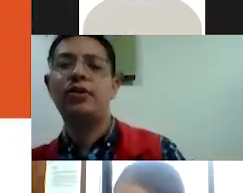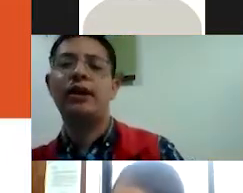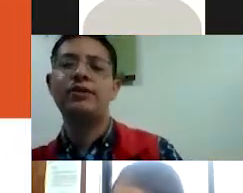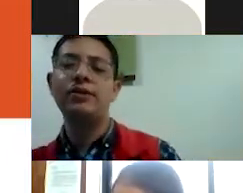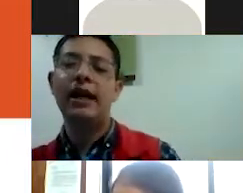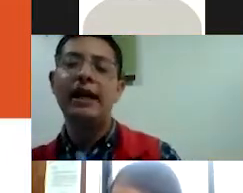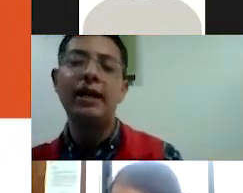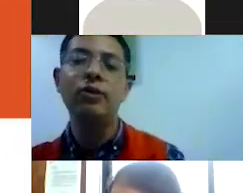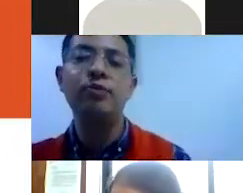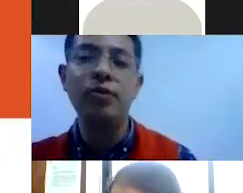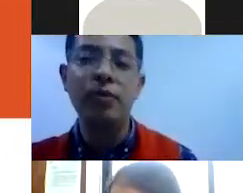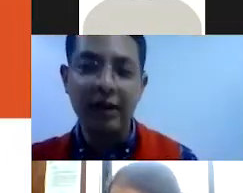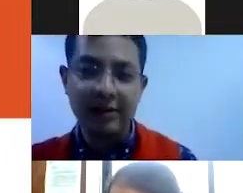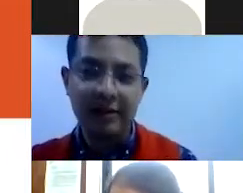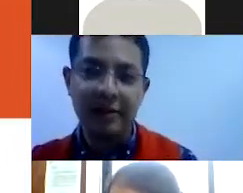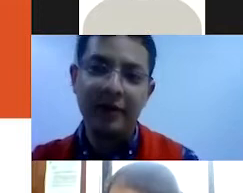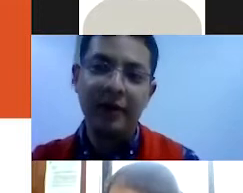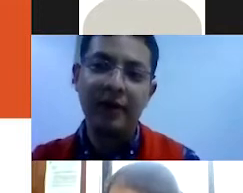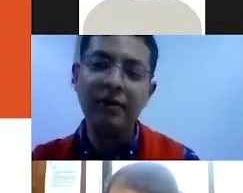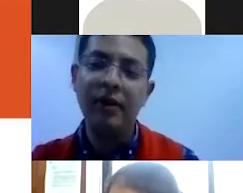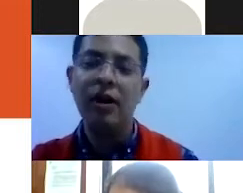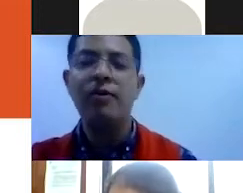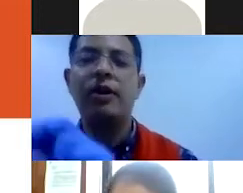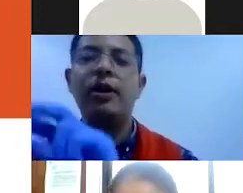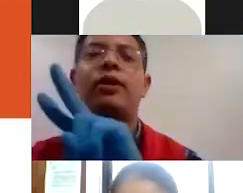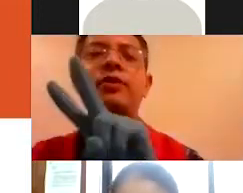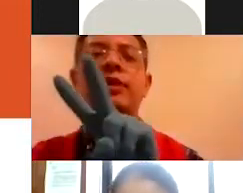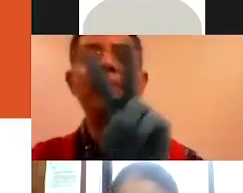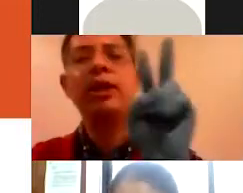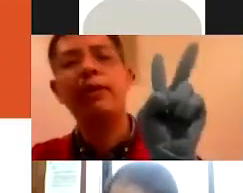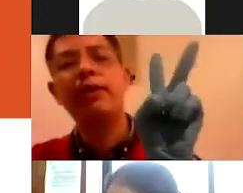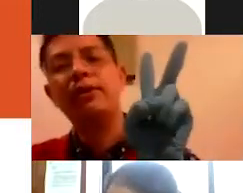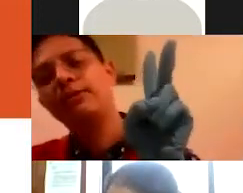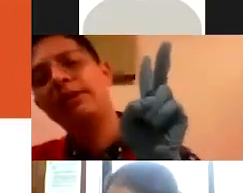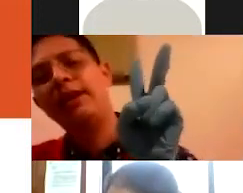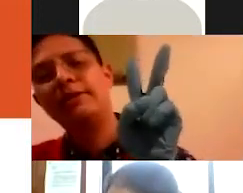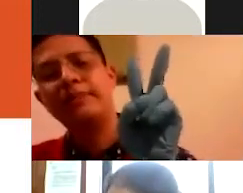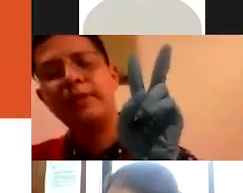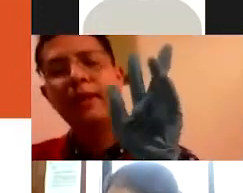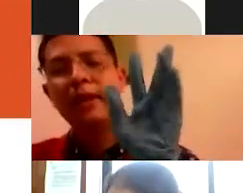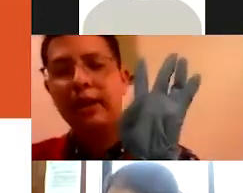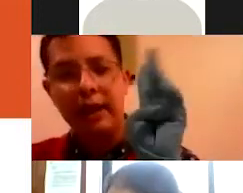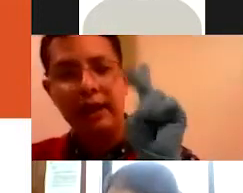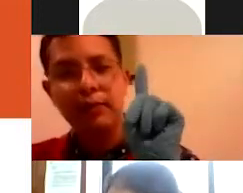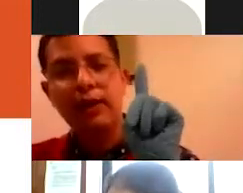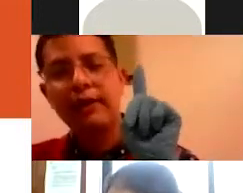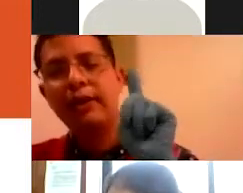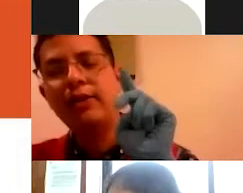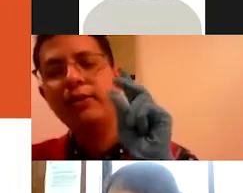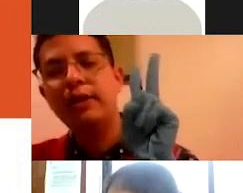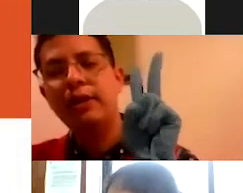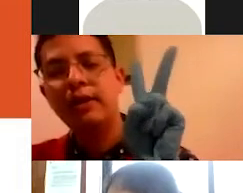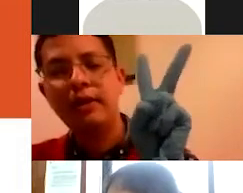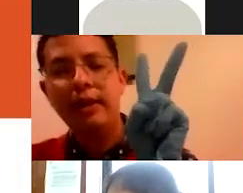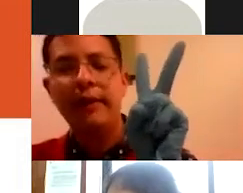del corazón y los pulmones. ¿Ok? Porque recordemos que estamos evaluando signos vitales. El pulso